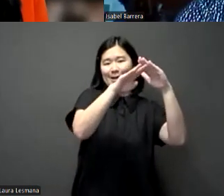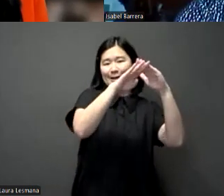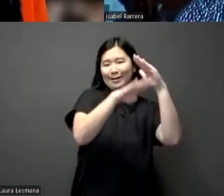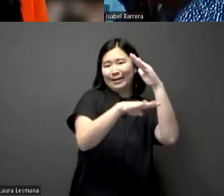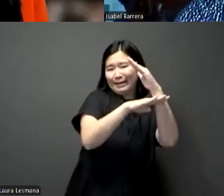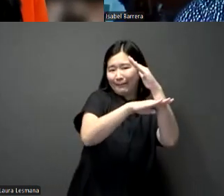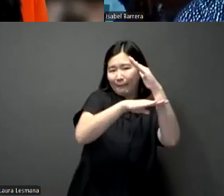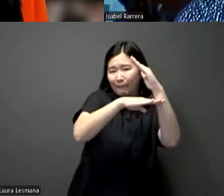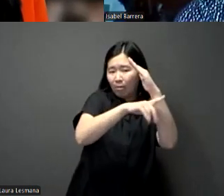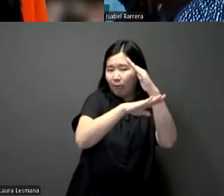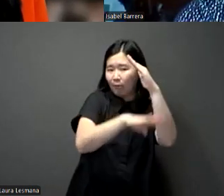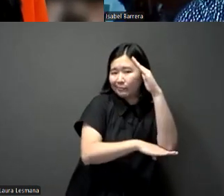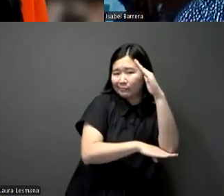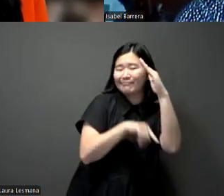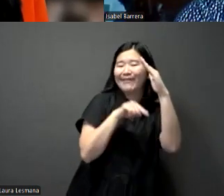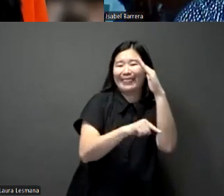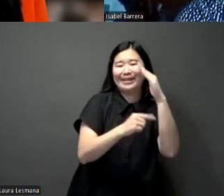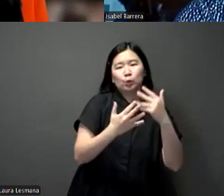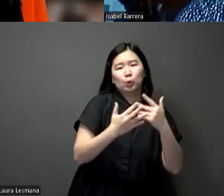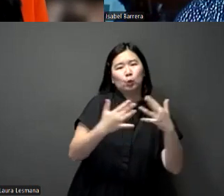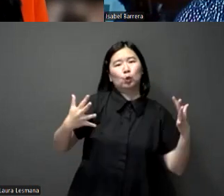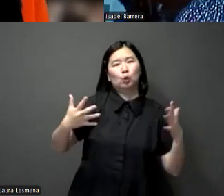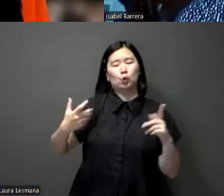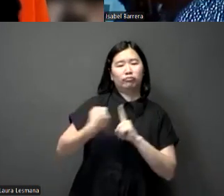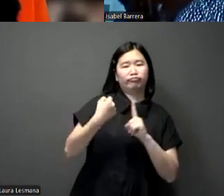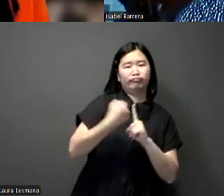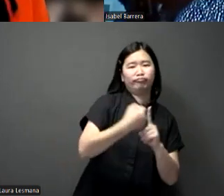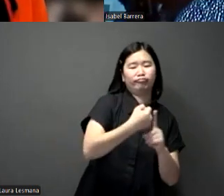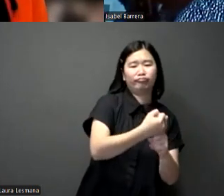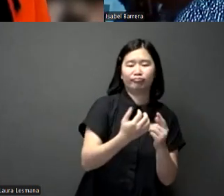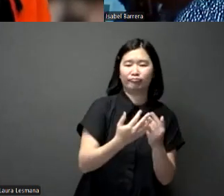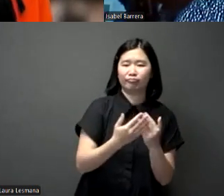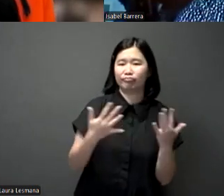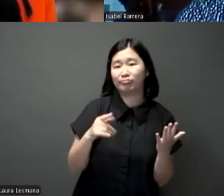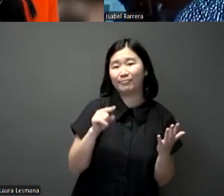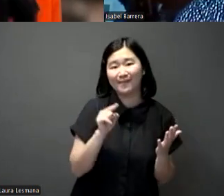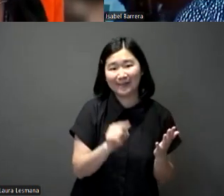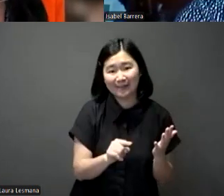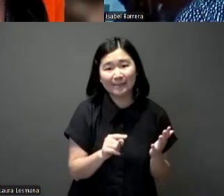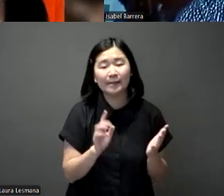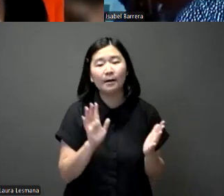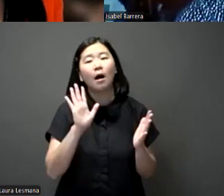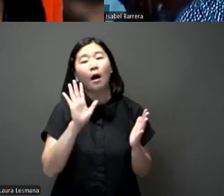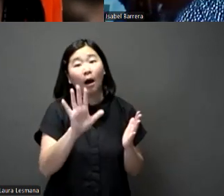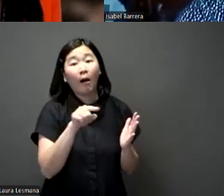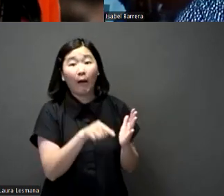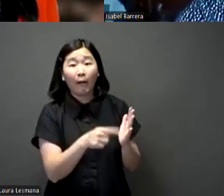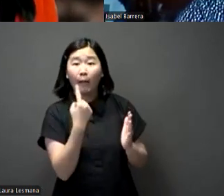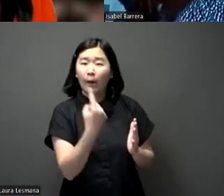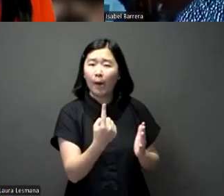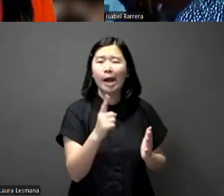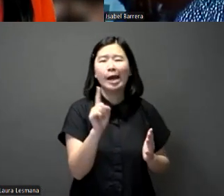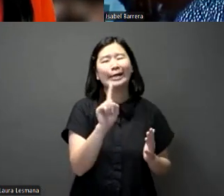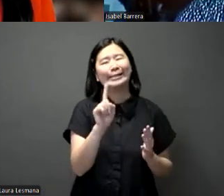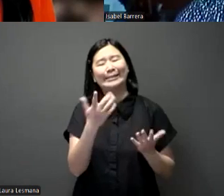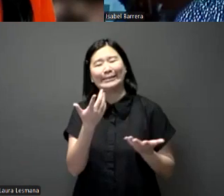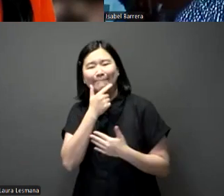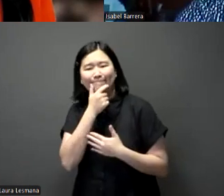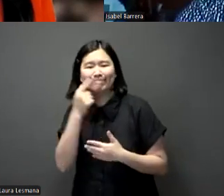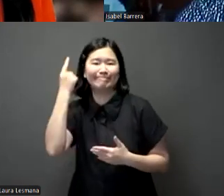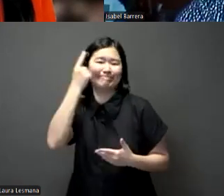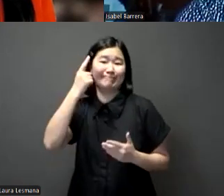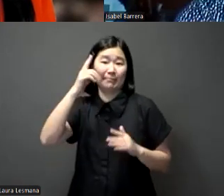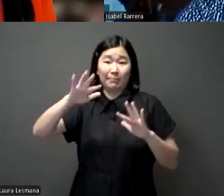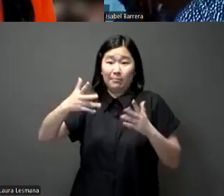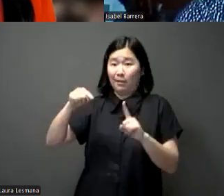de tamizaje, de vacunación, ¿cierto?, y de tratamiento. Entonces, si bien reconocemos que es un esfuerzo adicional a las